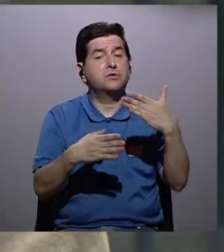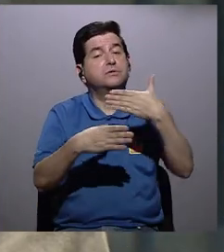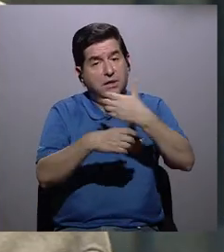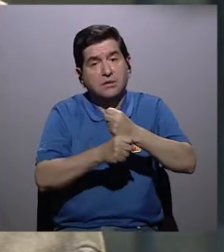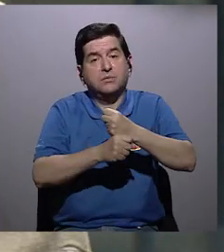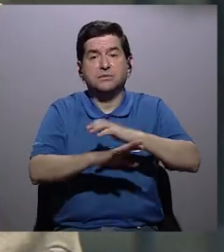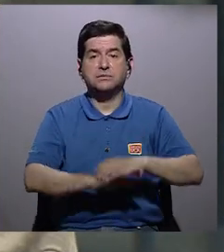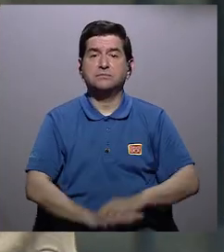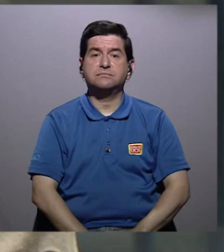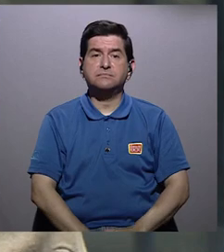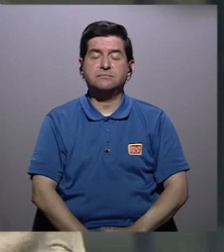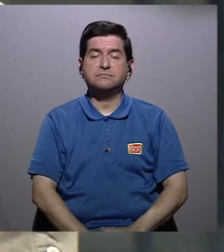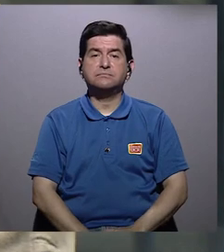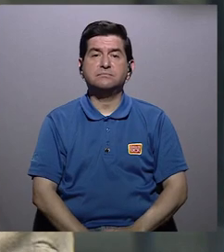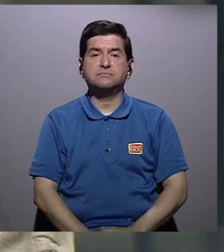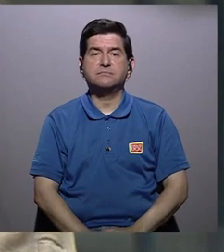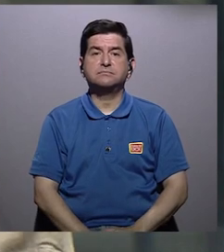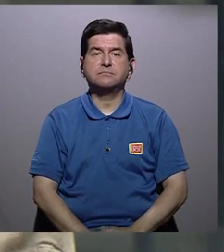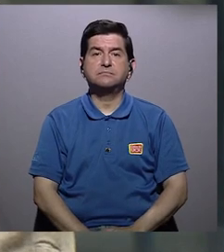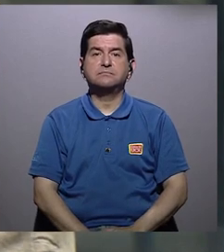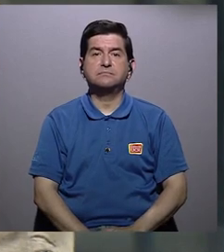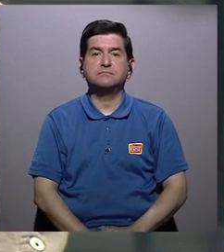ello.